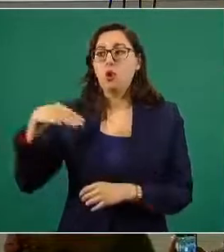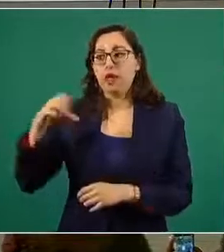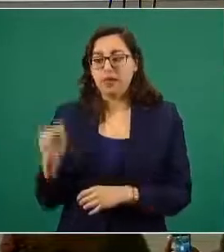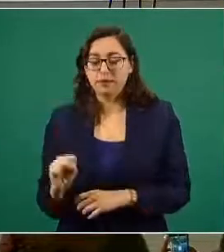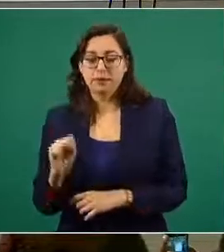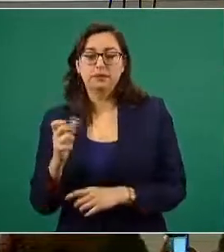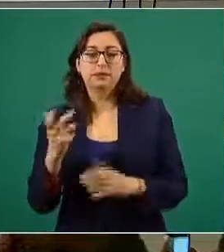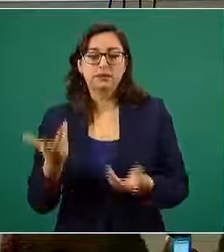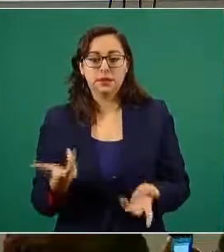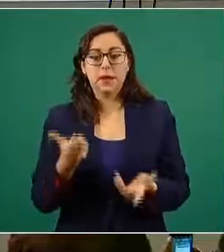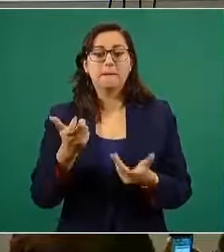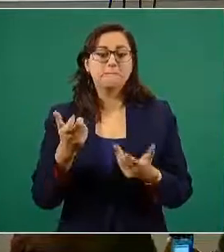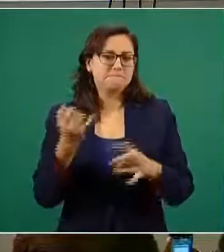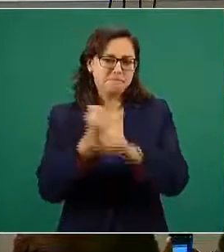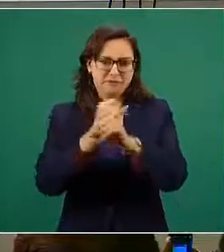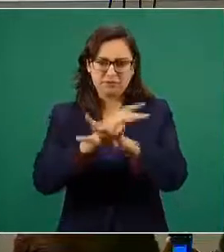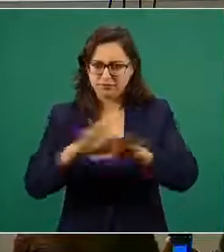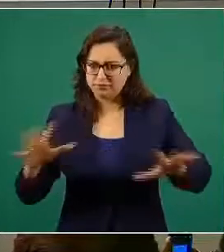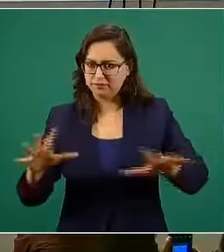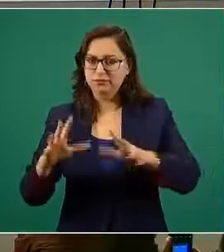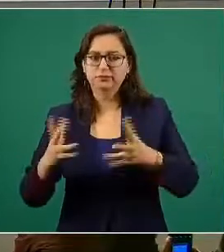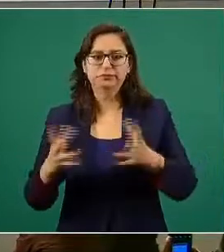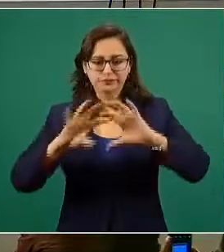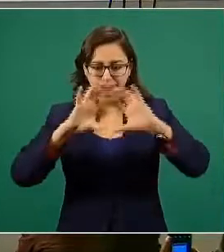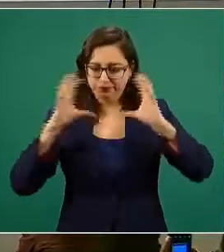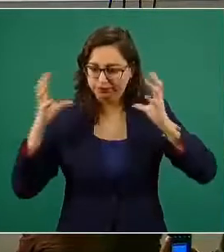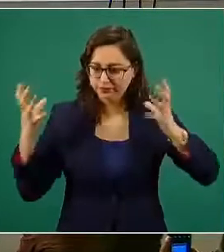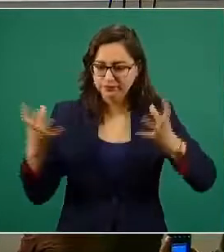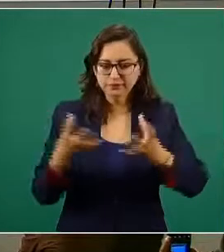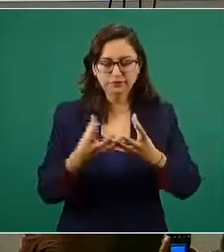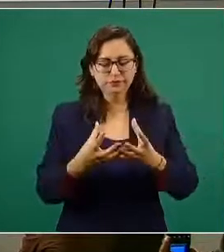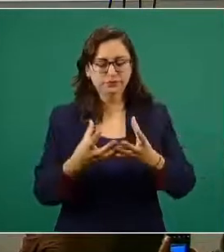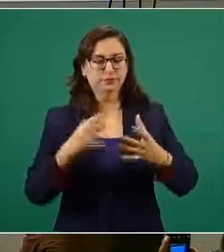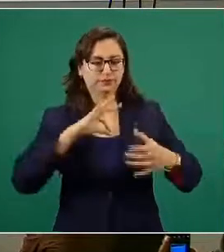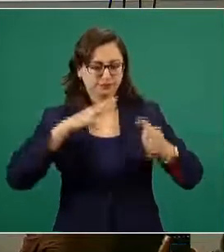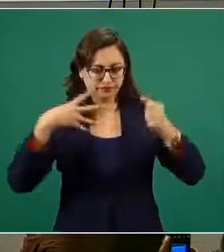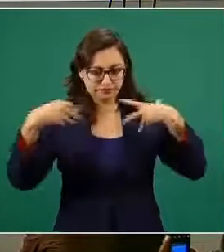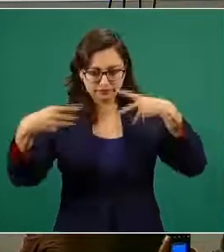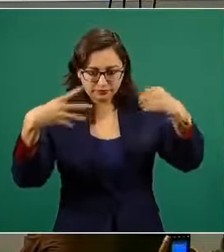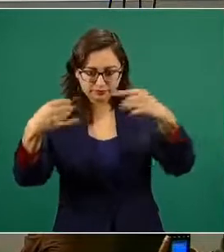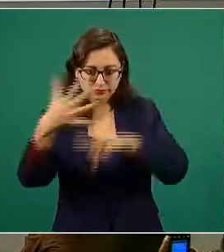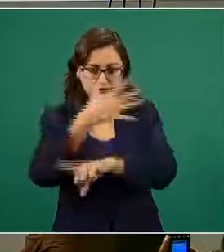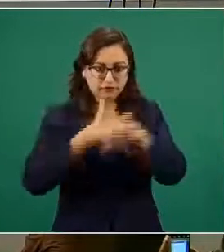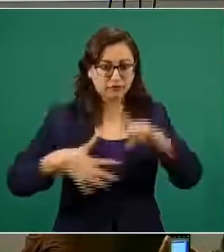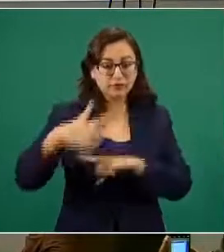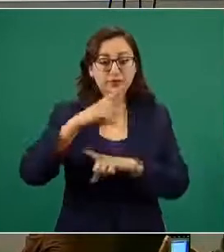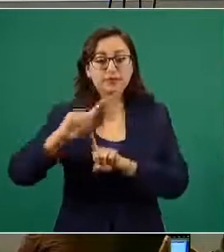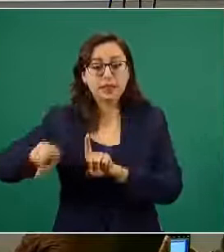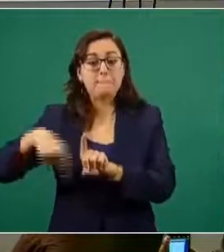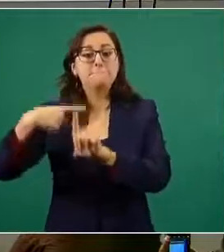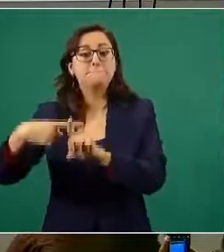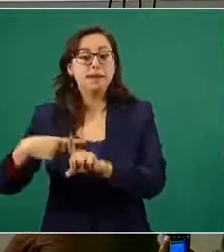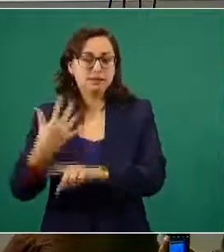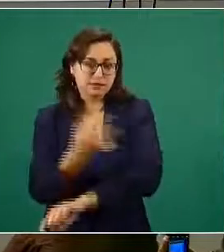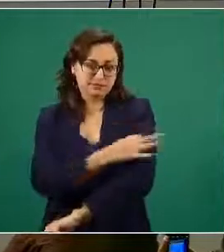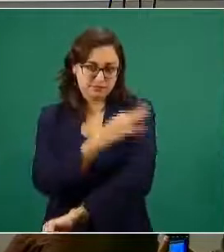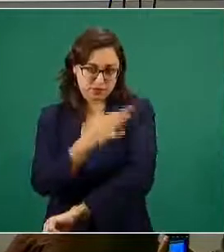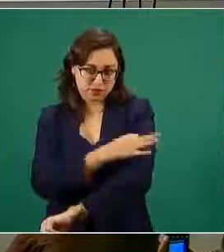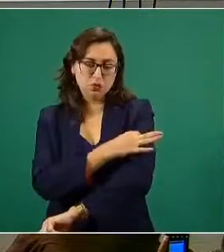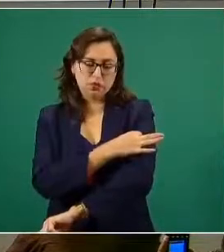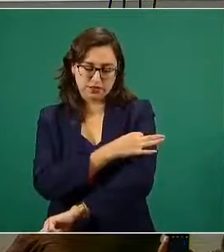Hopkins, que hacen los resúmenes de la actividad epidémica del mundo, incluyendo ahora los